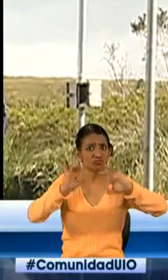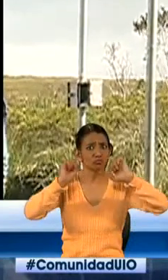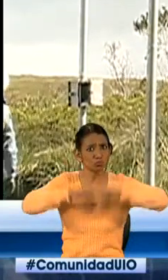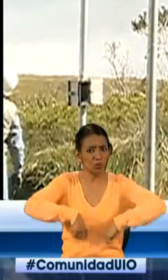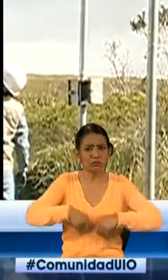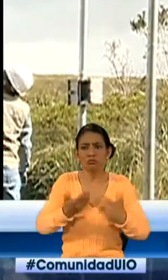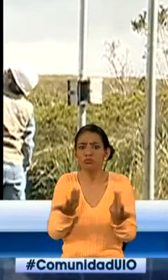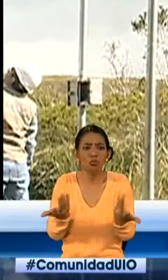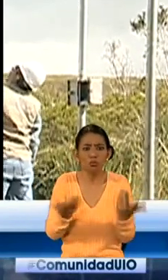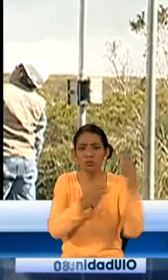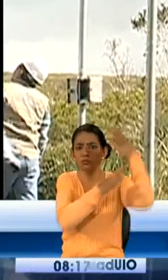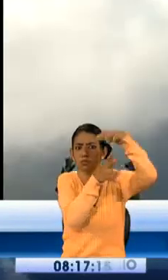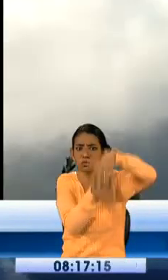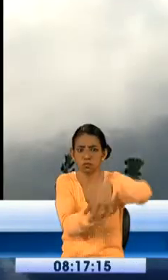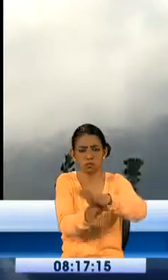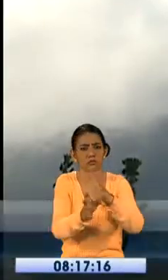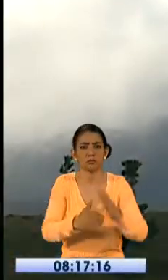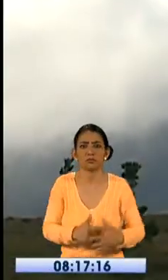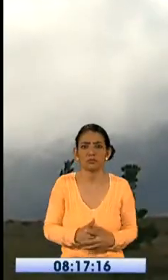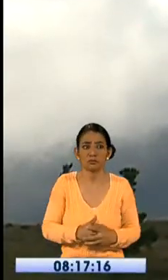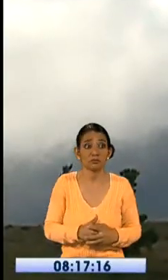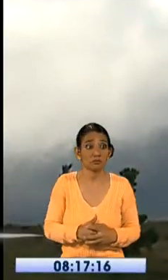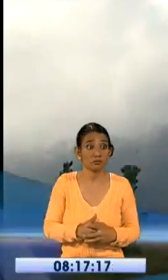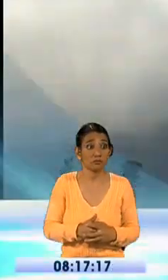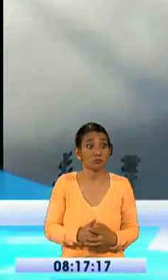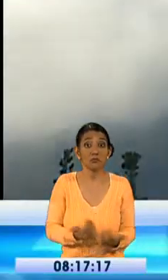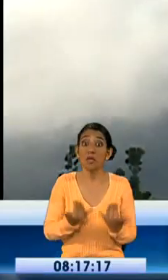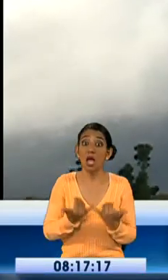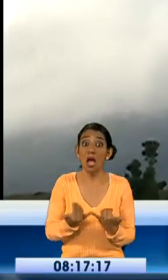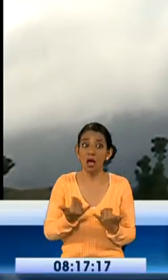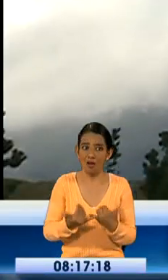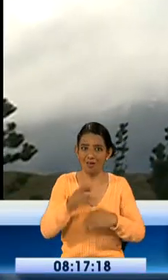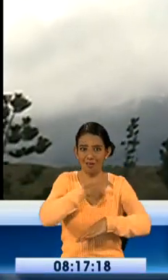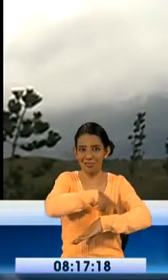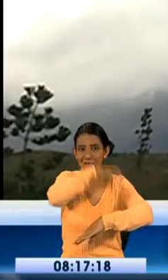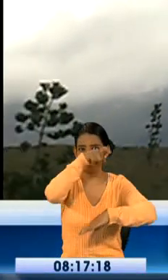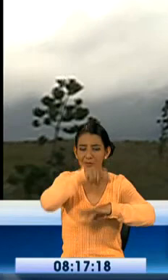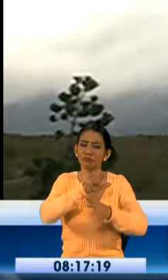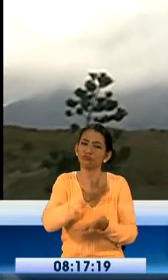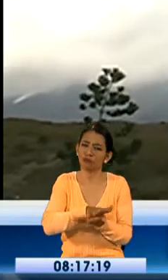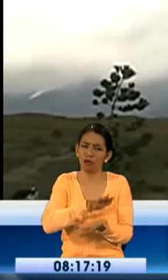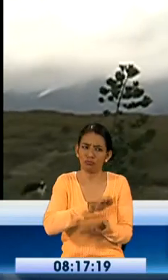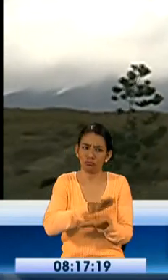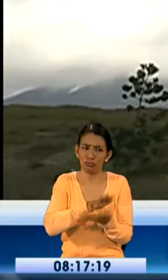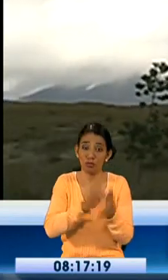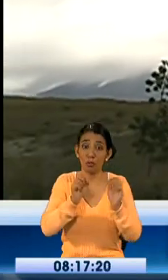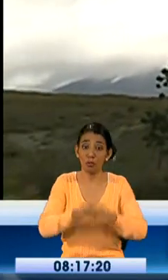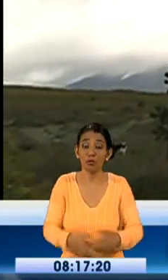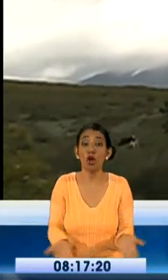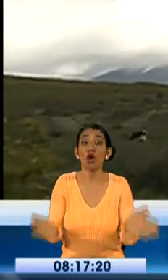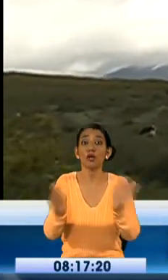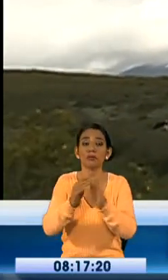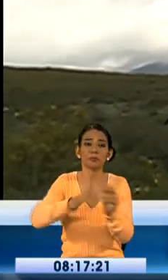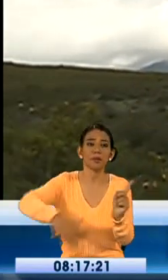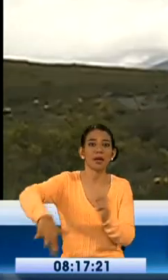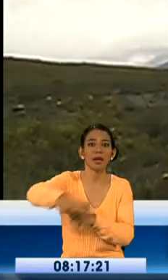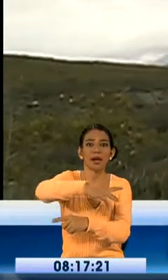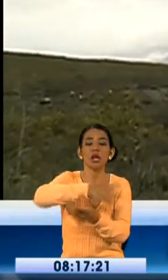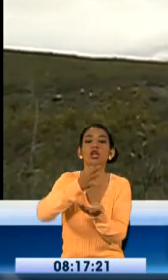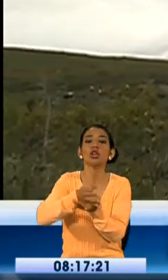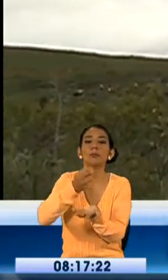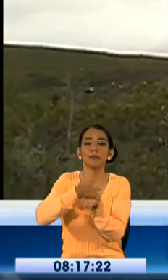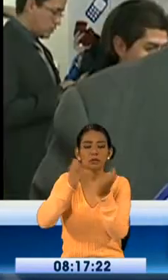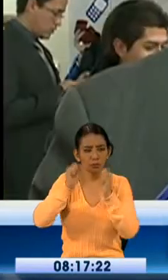dónde van a bajar. Gracias a la aparente calma que ha brindado el Coloso, se espera poder reabrir el Parque Nacional Cotopaxi en las próximas